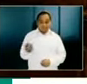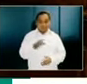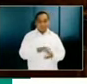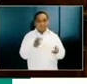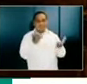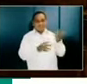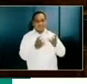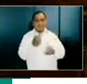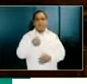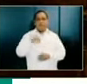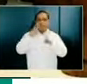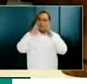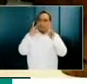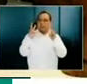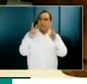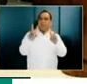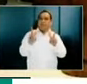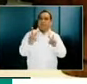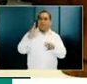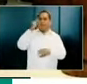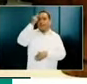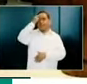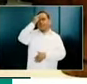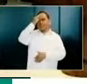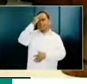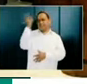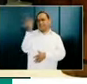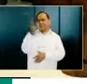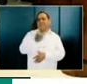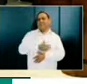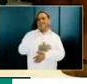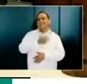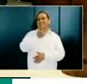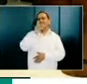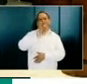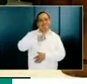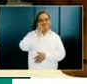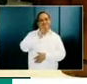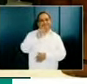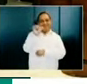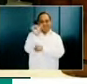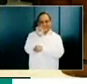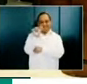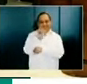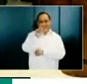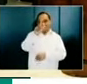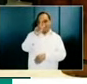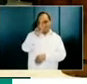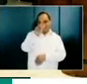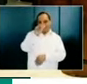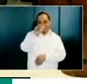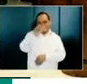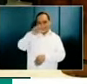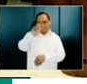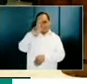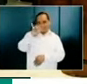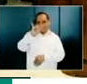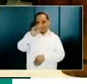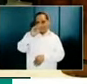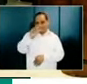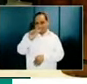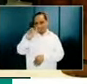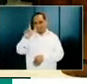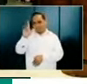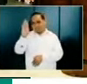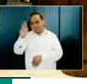oigo me recuerda, perdóname, a Paquita, la del barrio. Nomás te voy a recordar, ¿y a poco no? No, entonces aquí dice, ¿cómo dice Paquita,